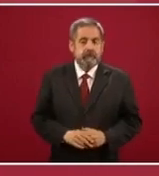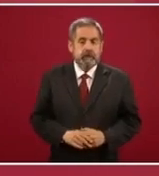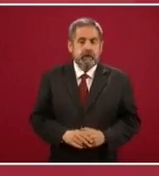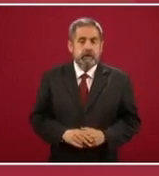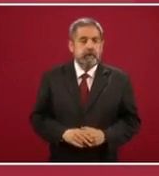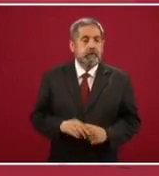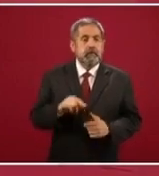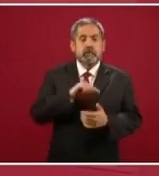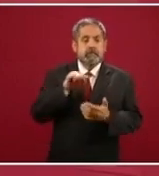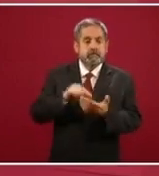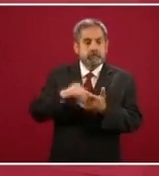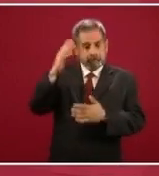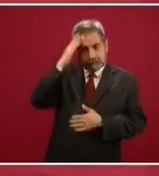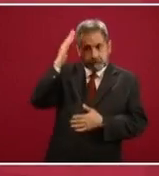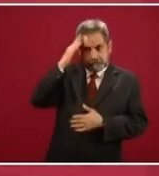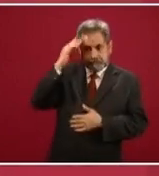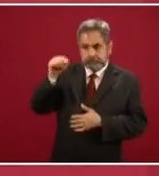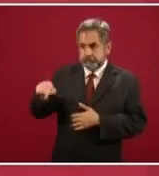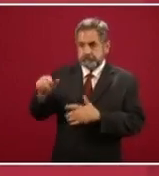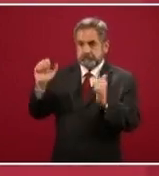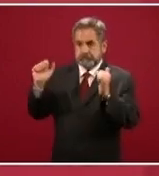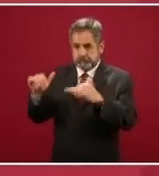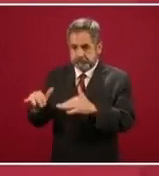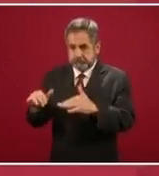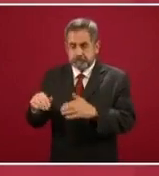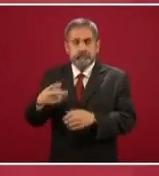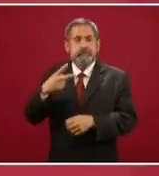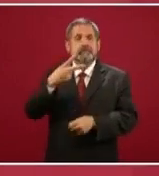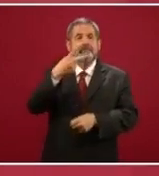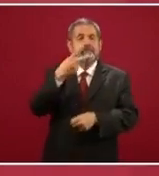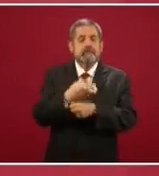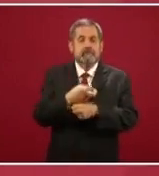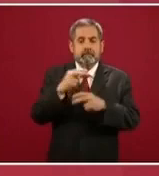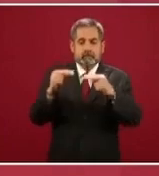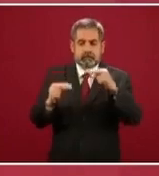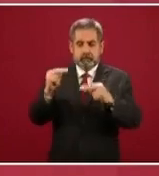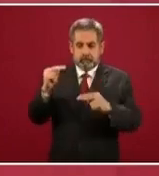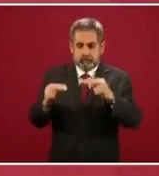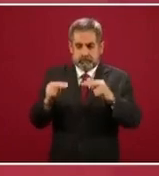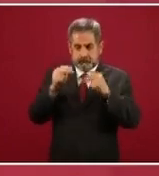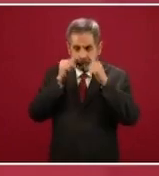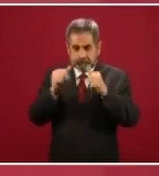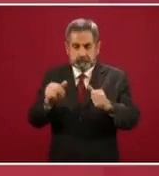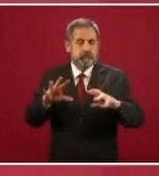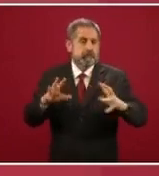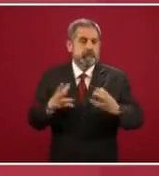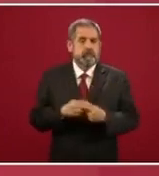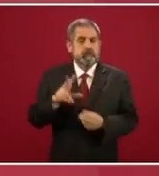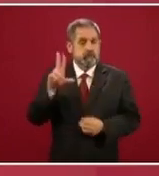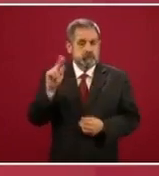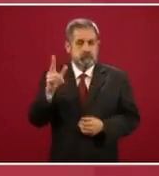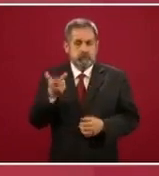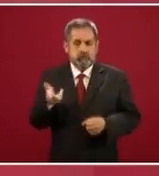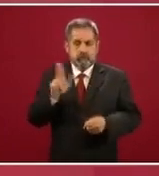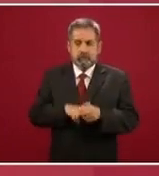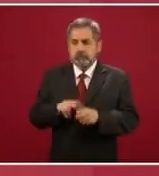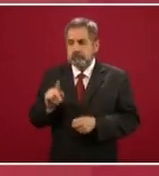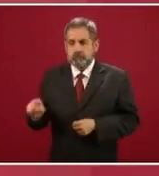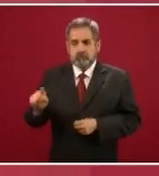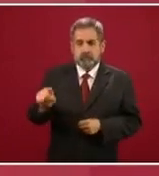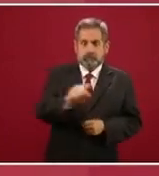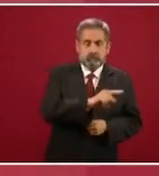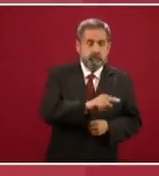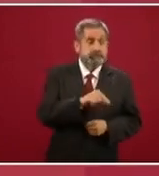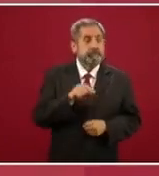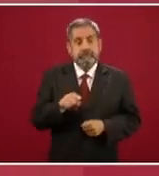lugares estratégicos para el segundo nivel de atención, son 80 hospitales. Este programa se